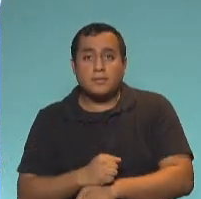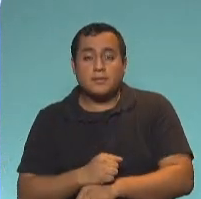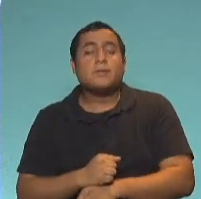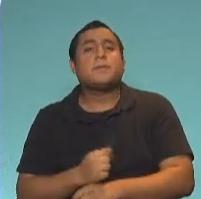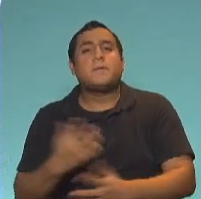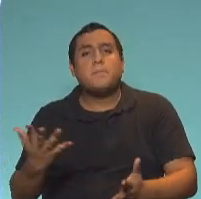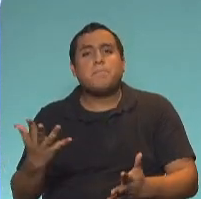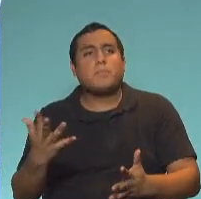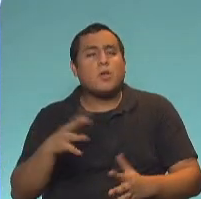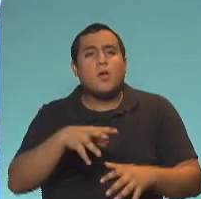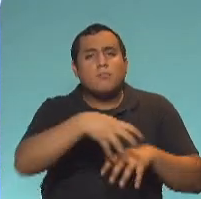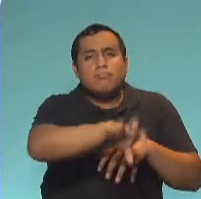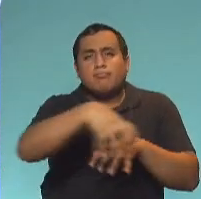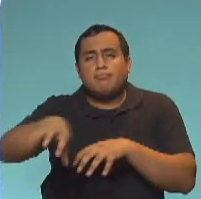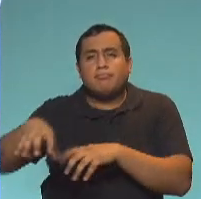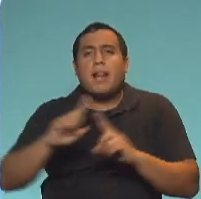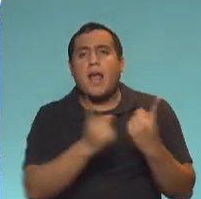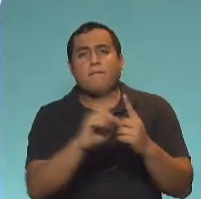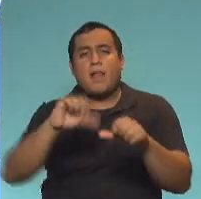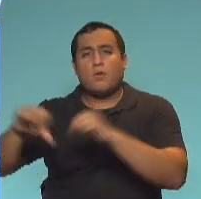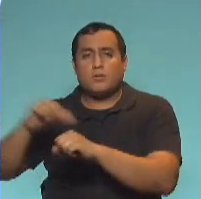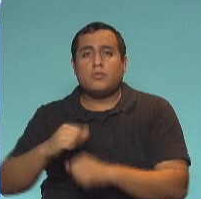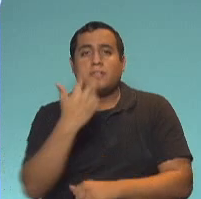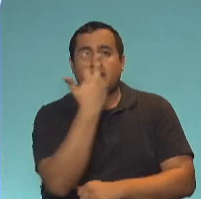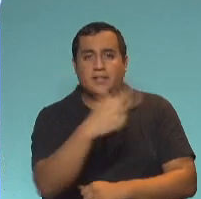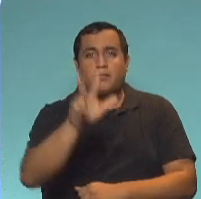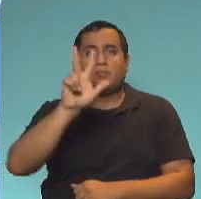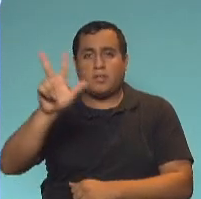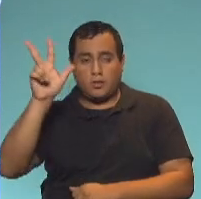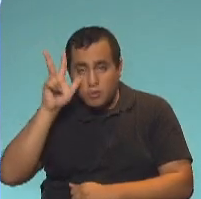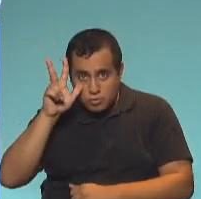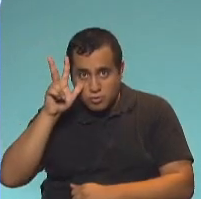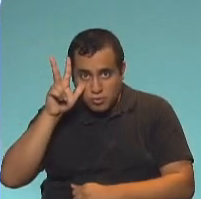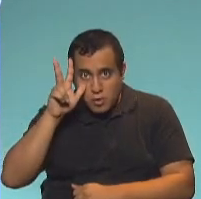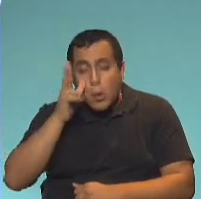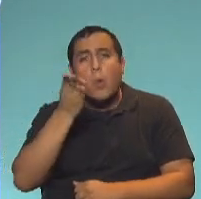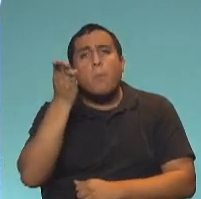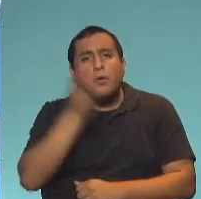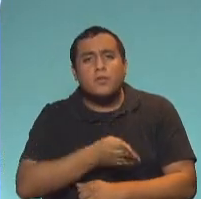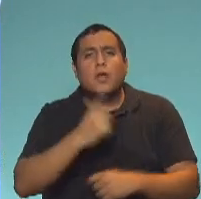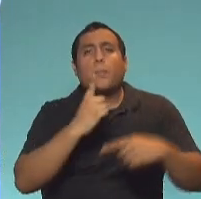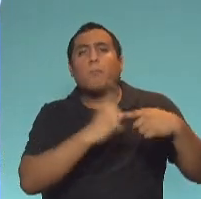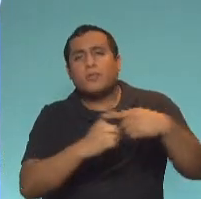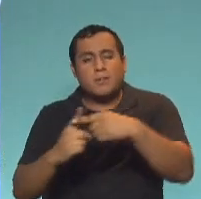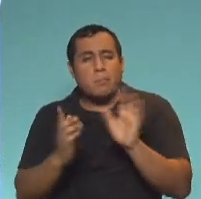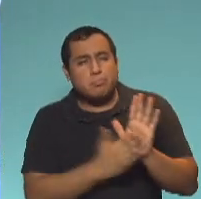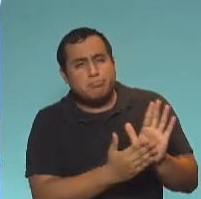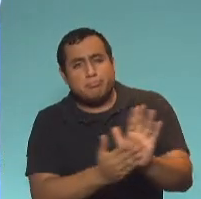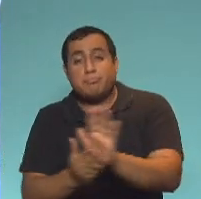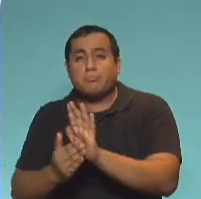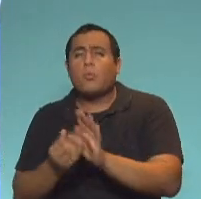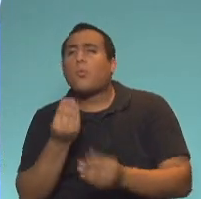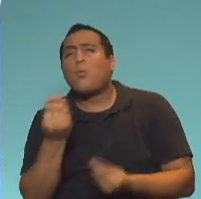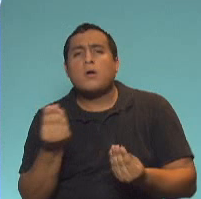red de 338 laboratorios que tenemos en nuestro país el porcentaje de positividad de los tests realizados es de